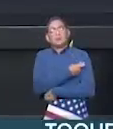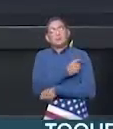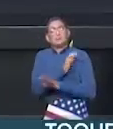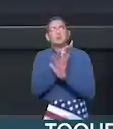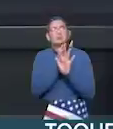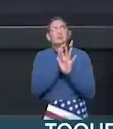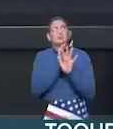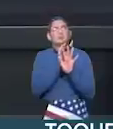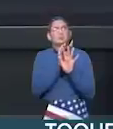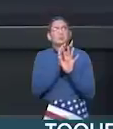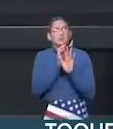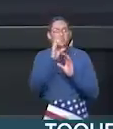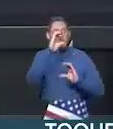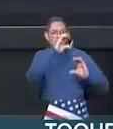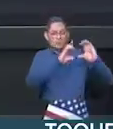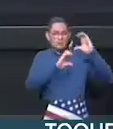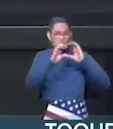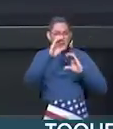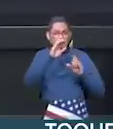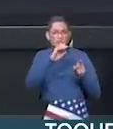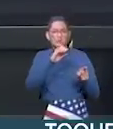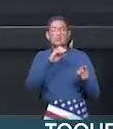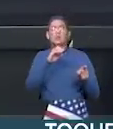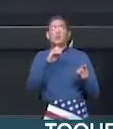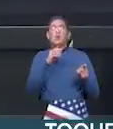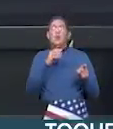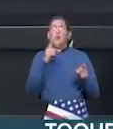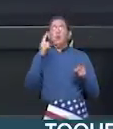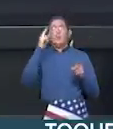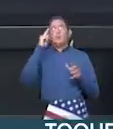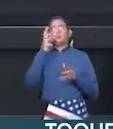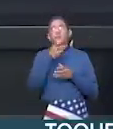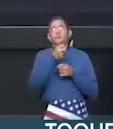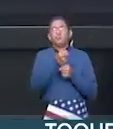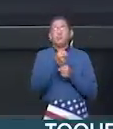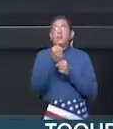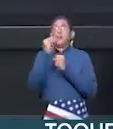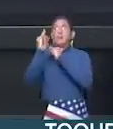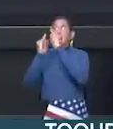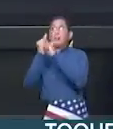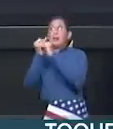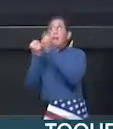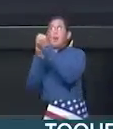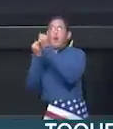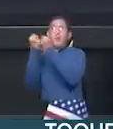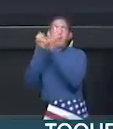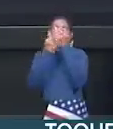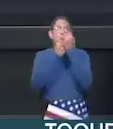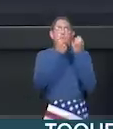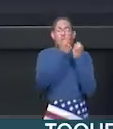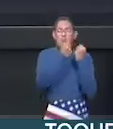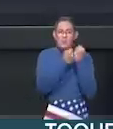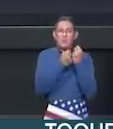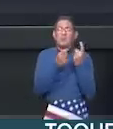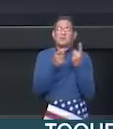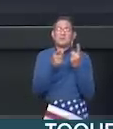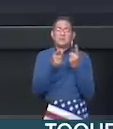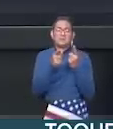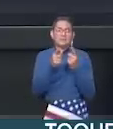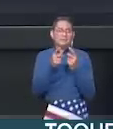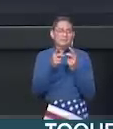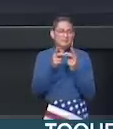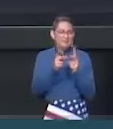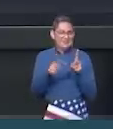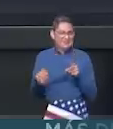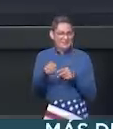los milagros de la ciencia moderna la cooperación internacional y también el empeño de todos los que trabajan